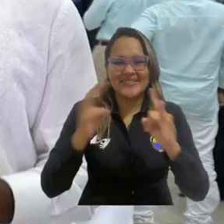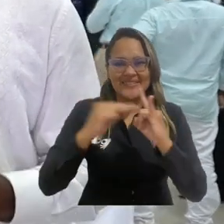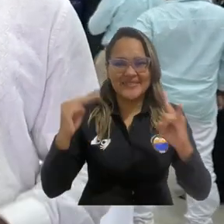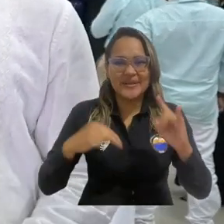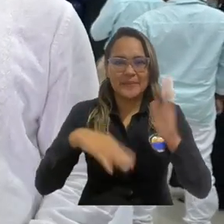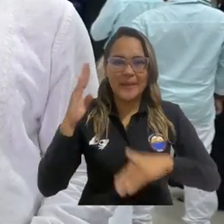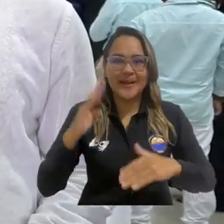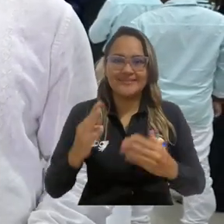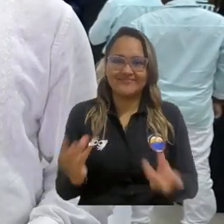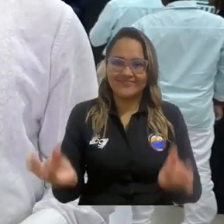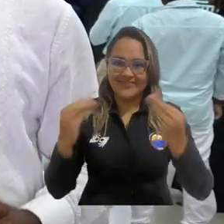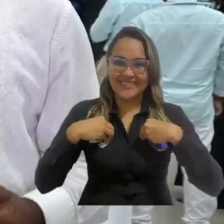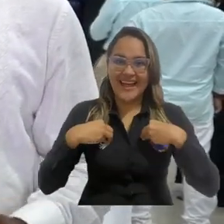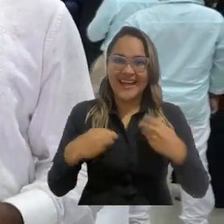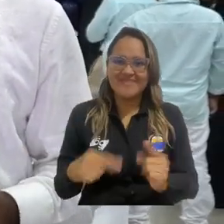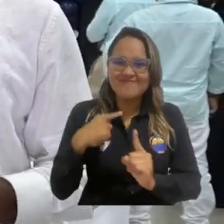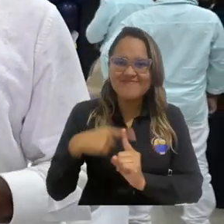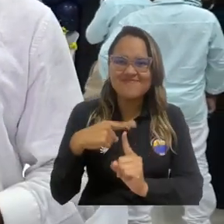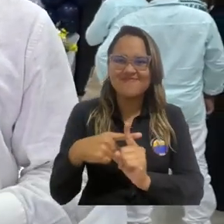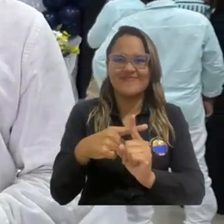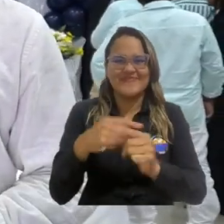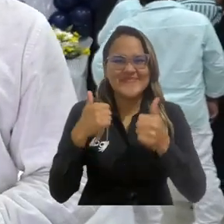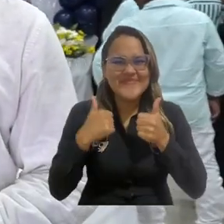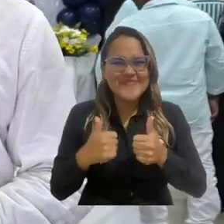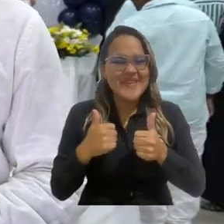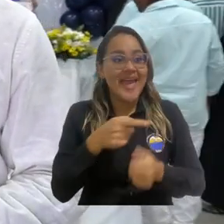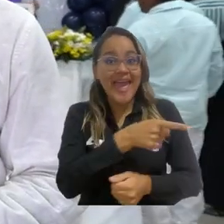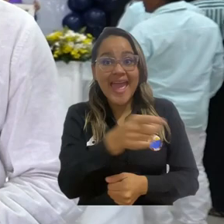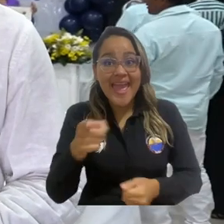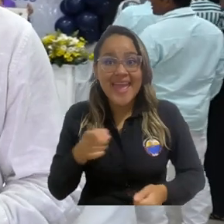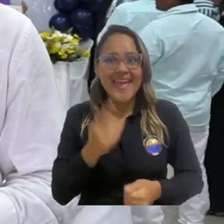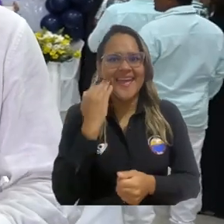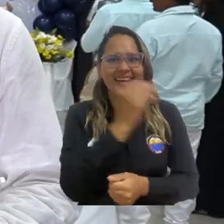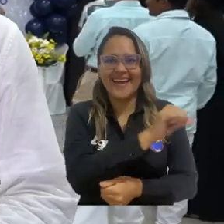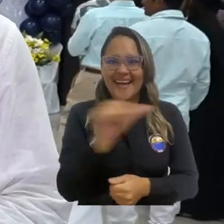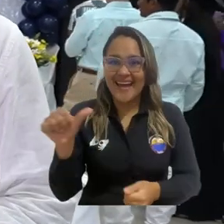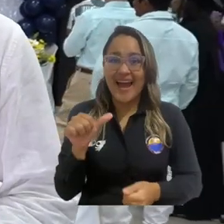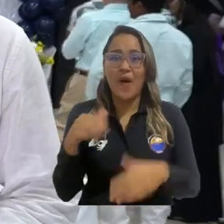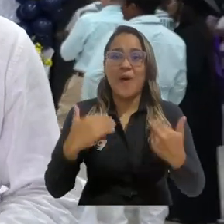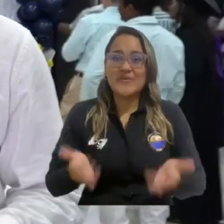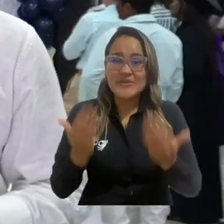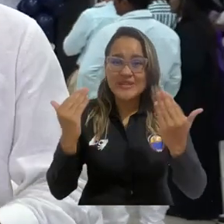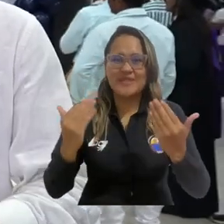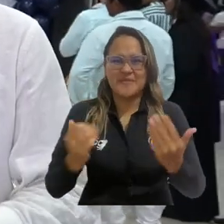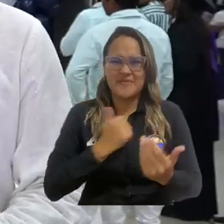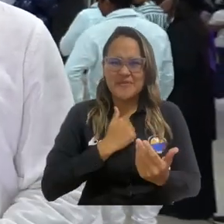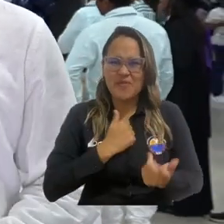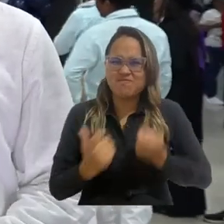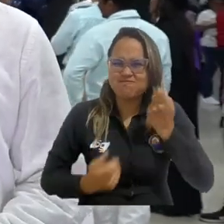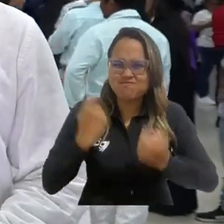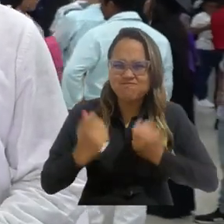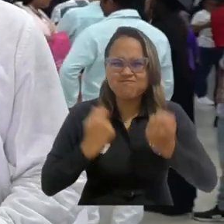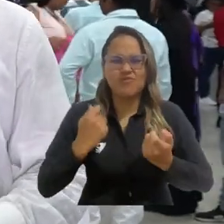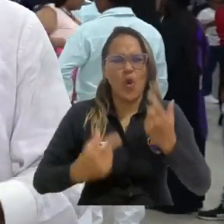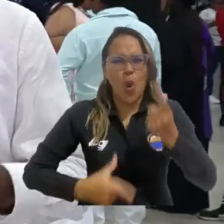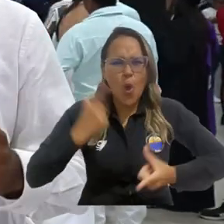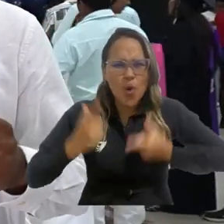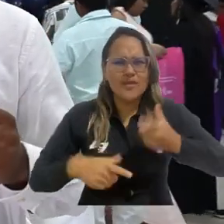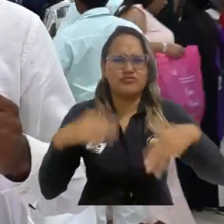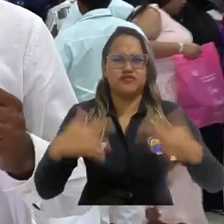ese aporte que le has dado a esas madres cabeza de hogar, a esas mujeres emprendedoras, a esas mujeres luchadoras